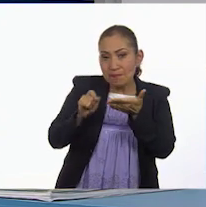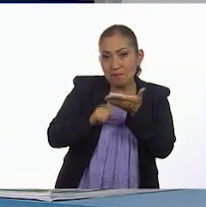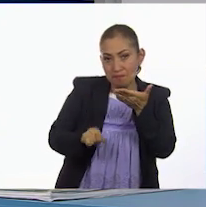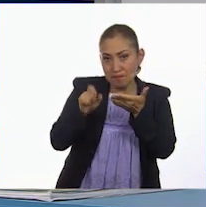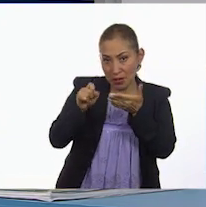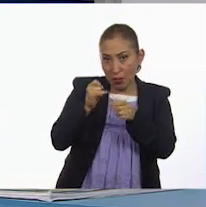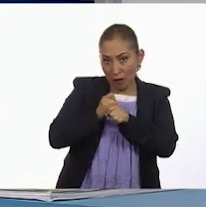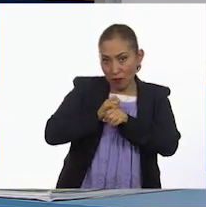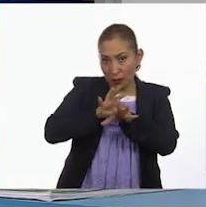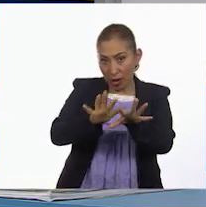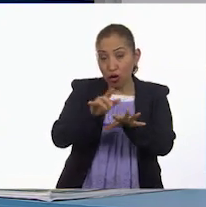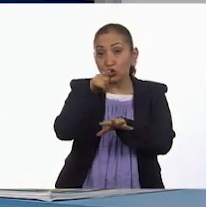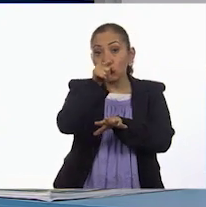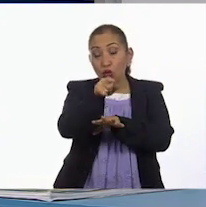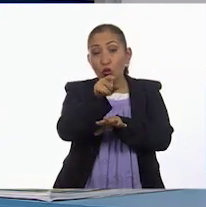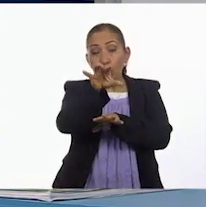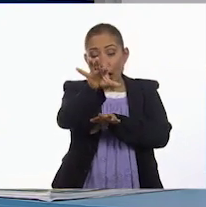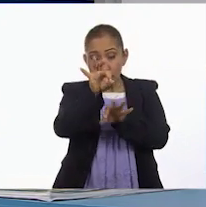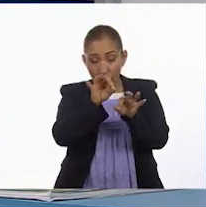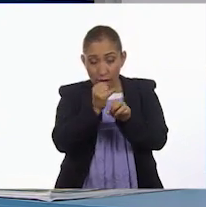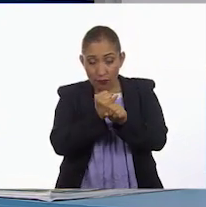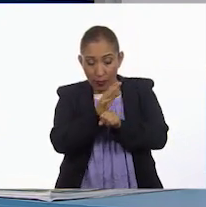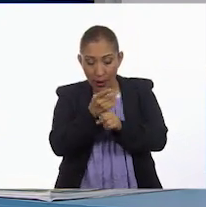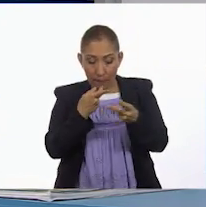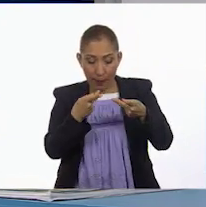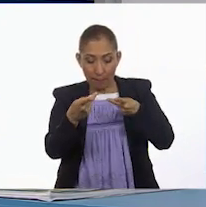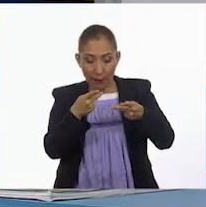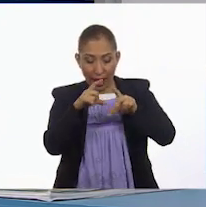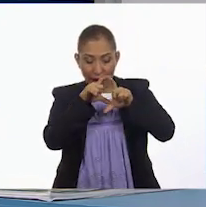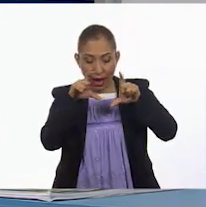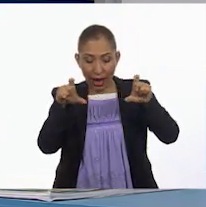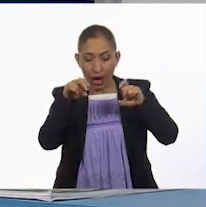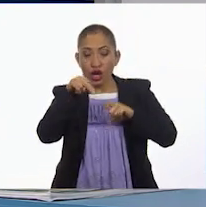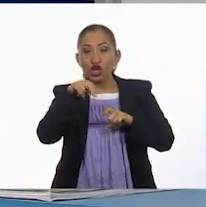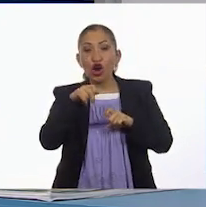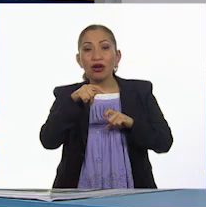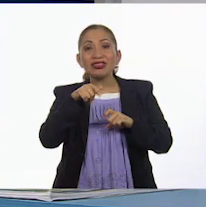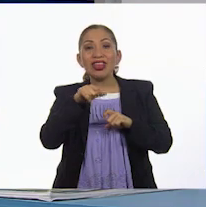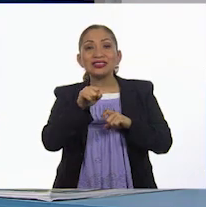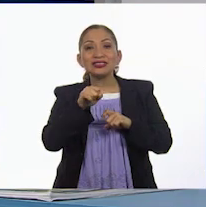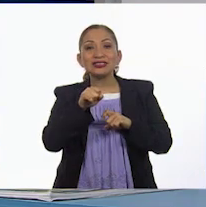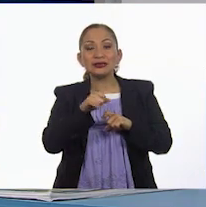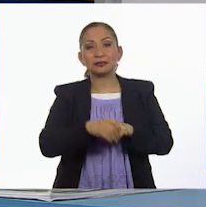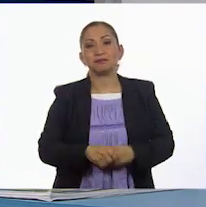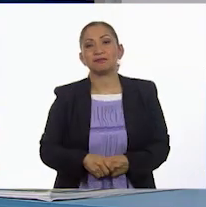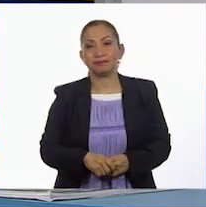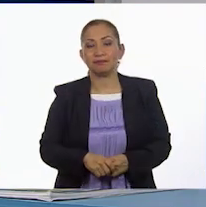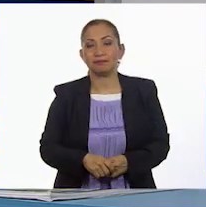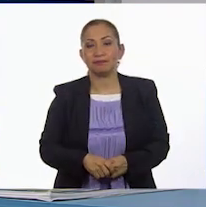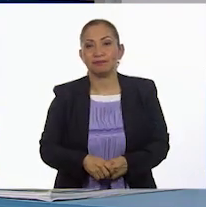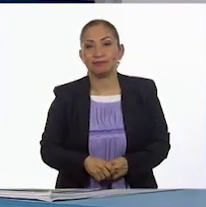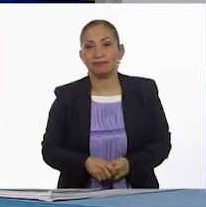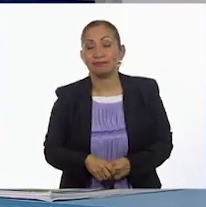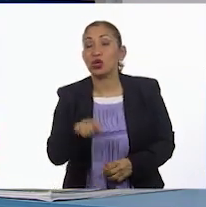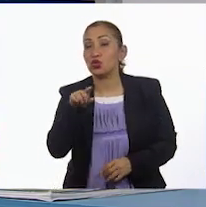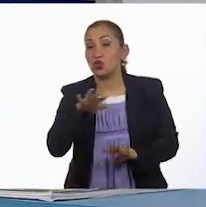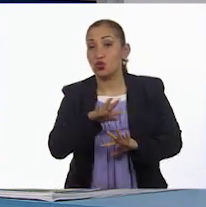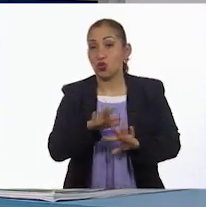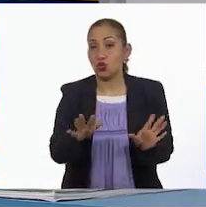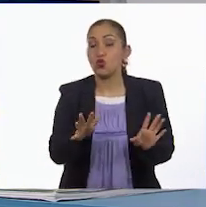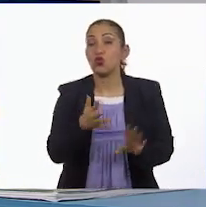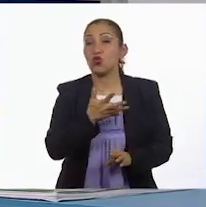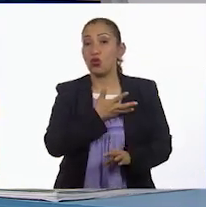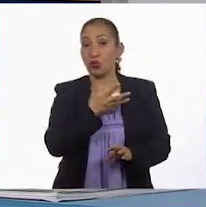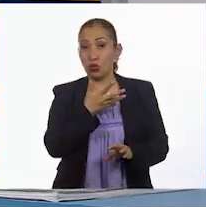reportaje, selecciona la información y elabora las notas necesarias. Entonces, una vez que tú ya